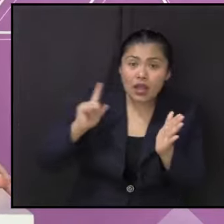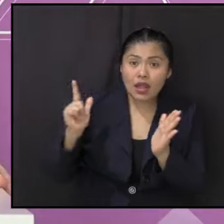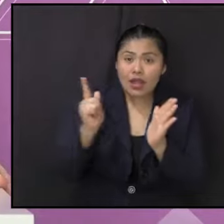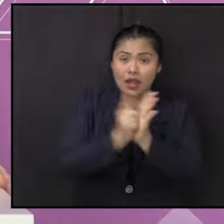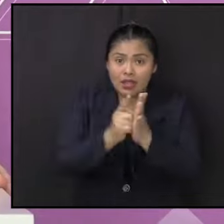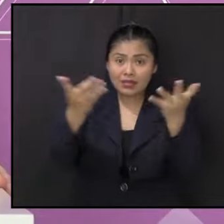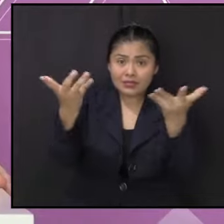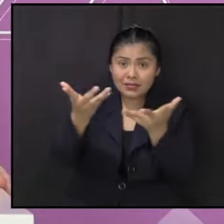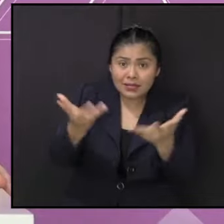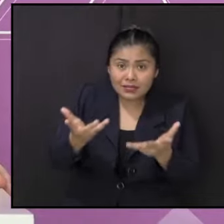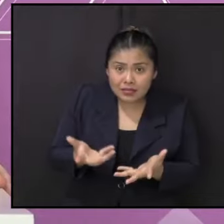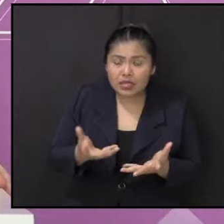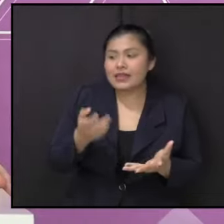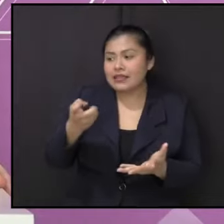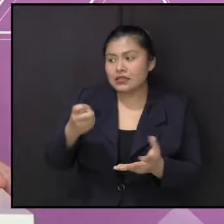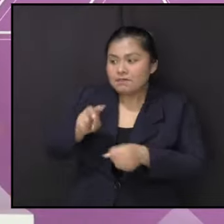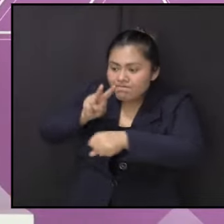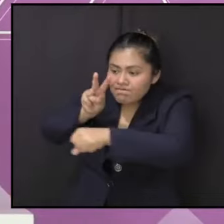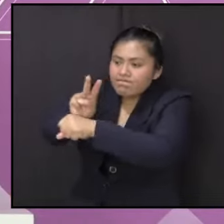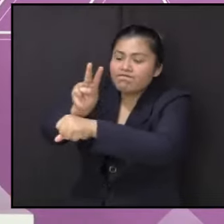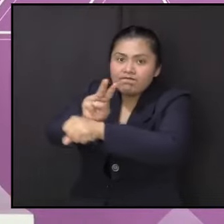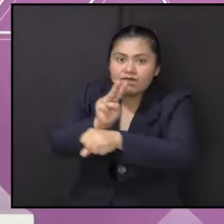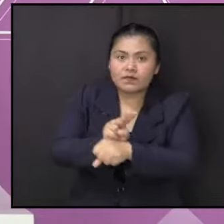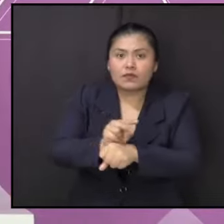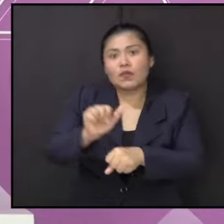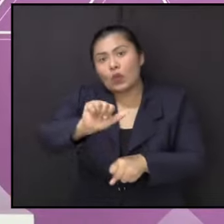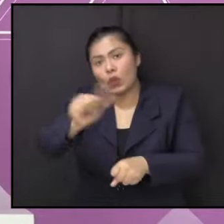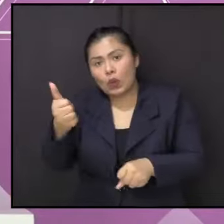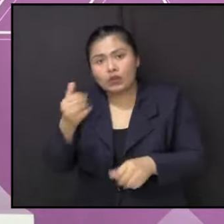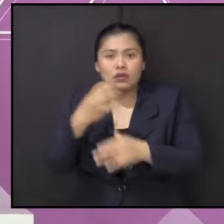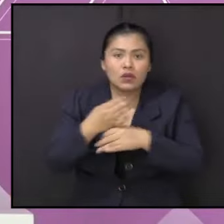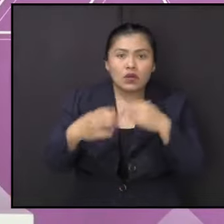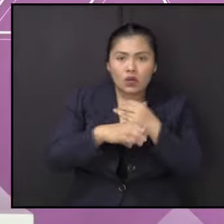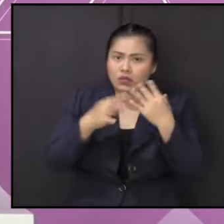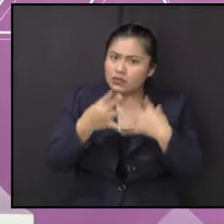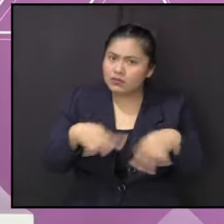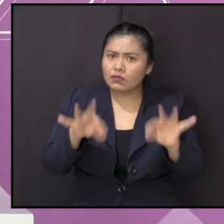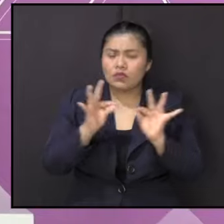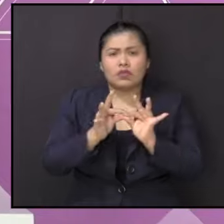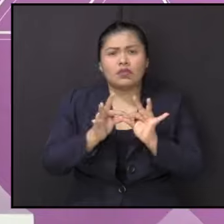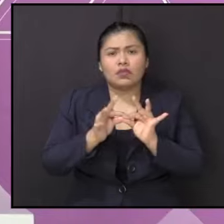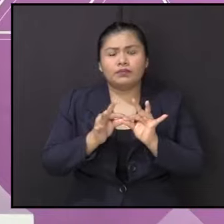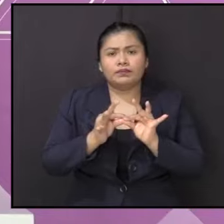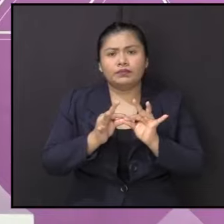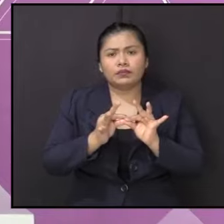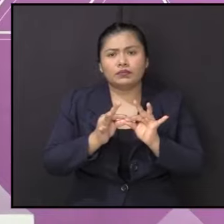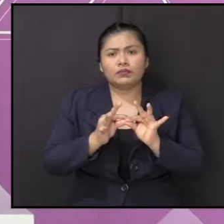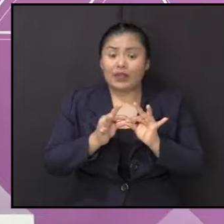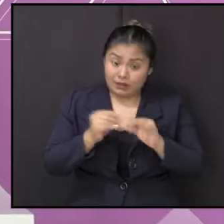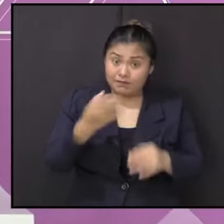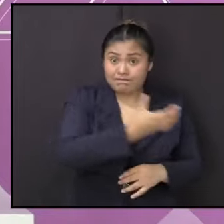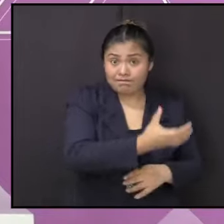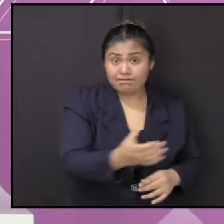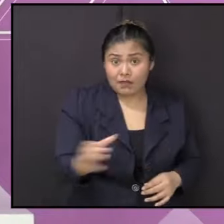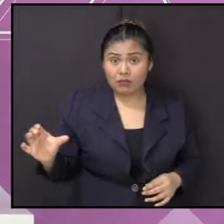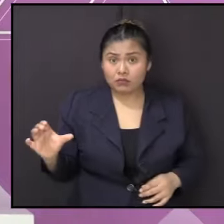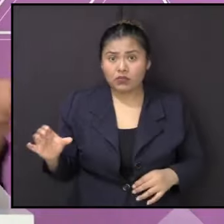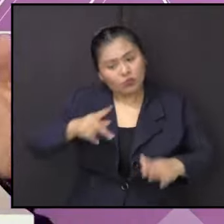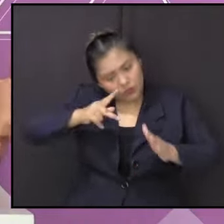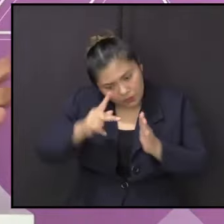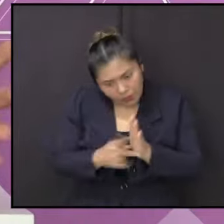programa como este tipo de vigilancias. Otra de las cuestiones, y volvemos a lo mismo, es el campo. Volvemos al campo